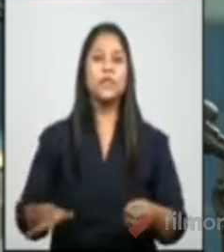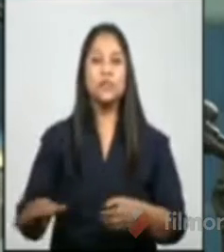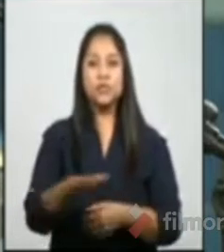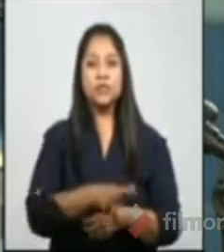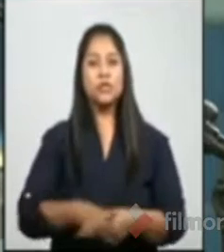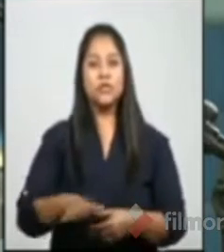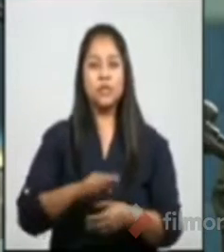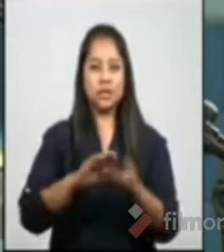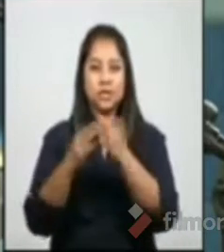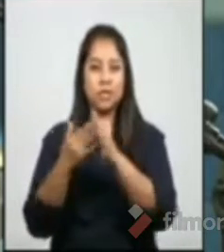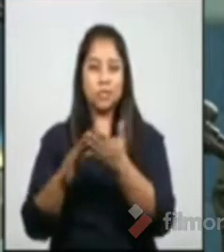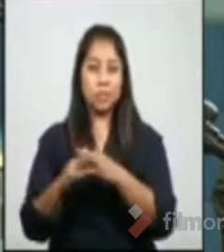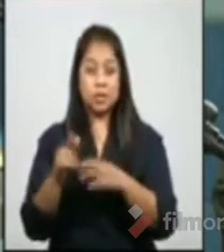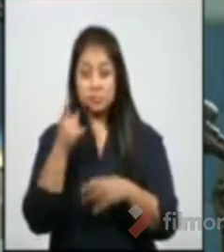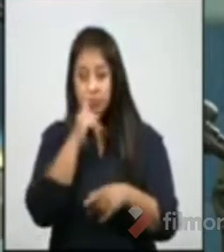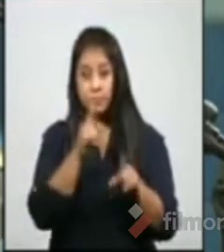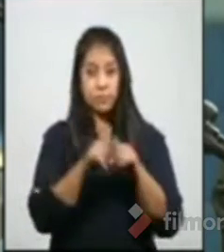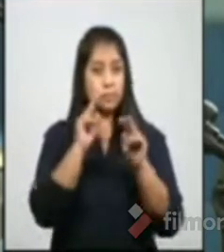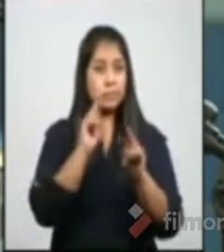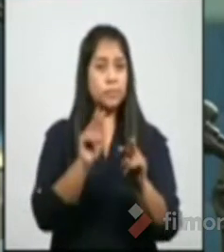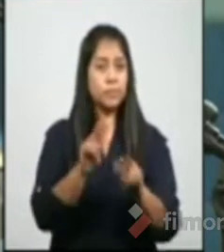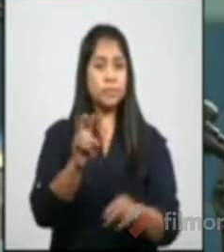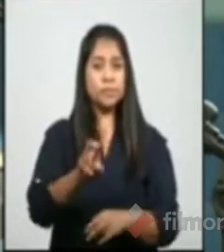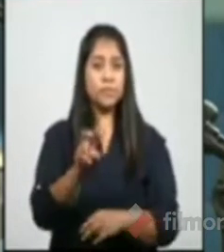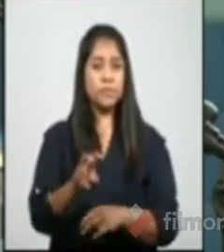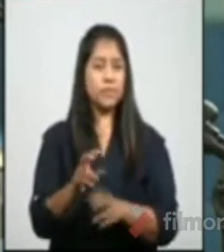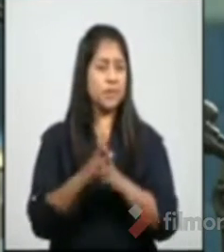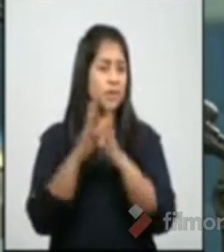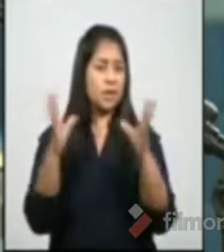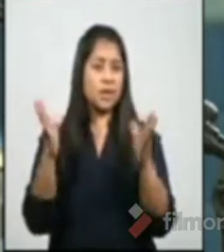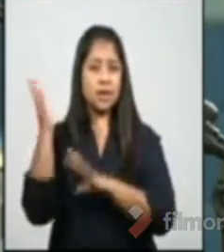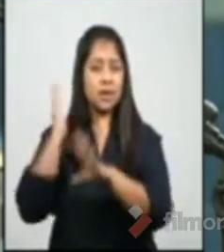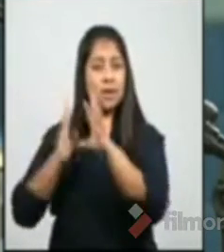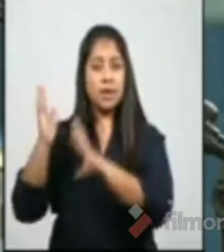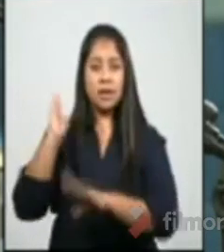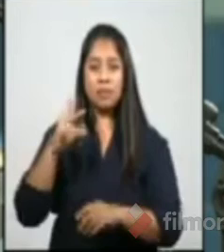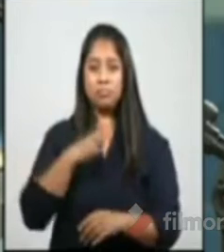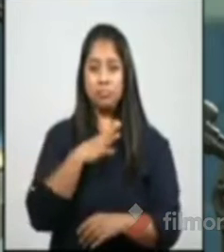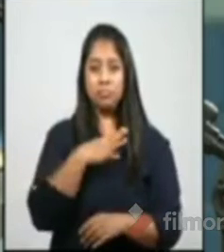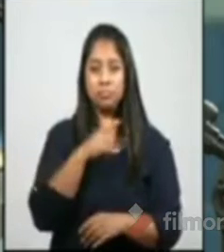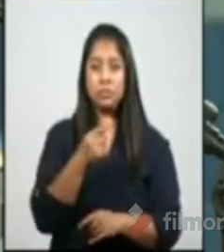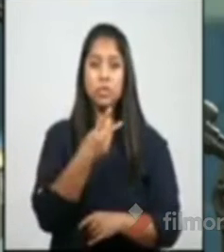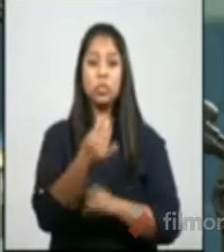de esa necesidad tan grande que había existido en los últimos 20 años.